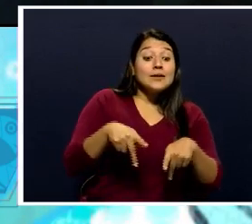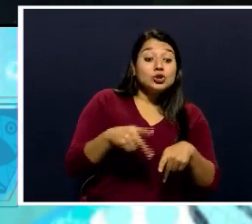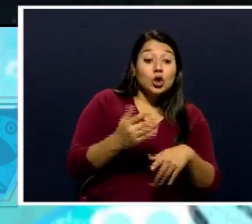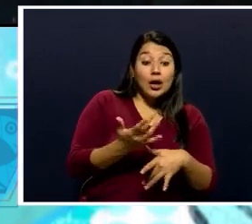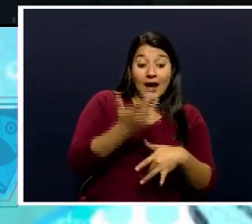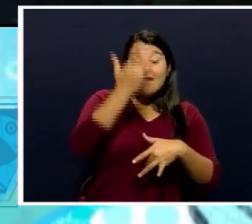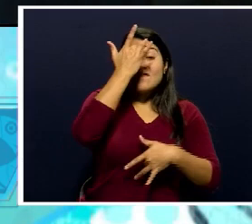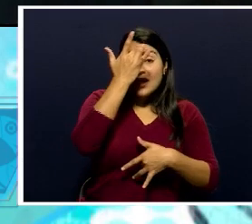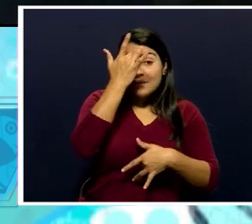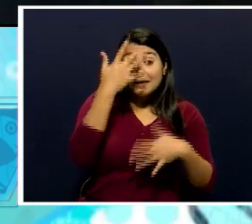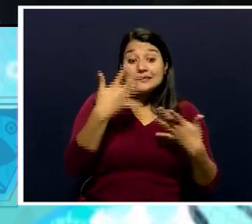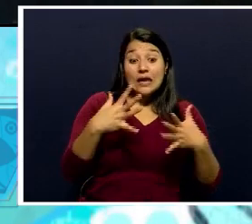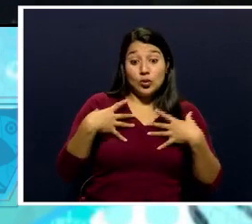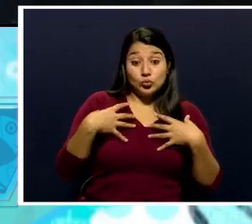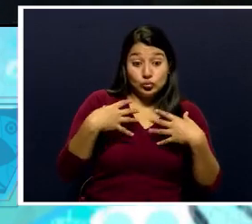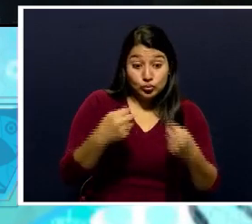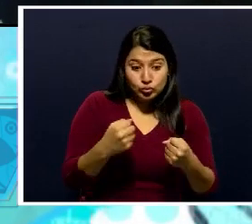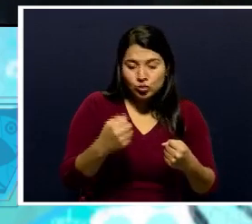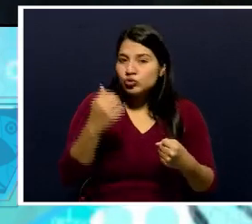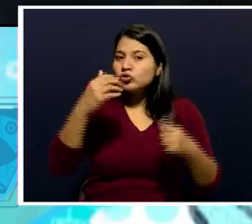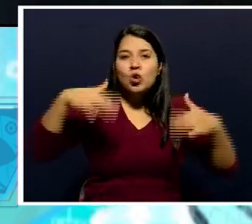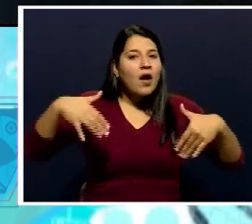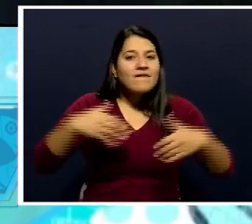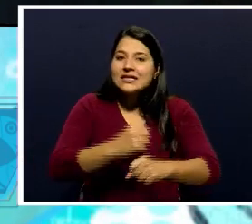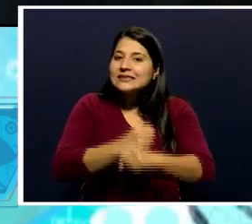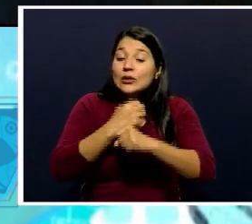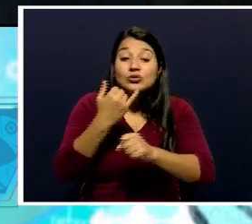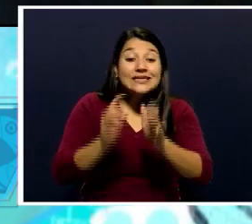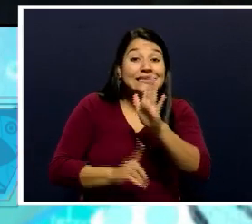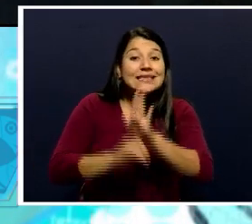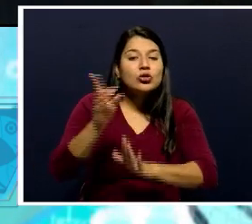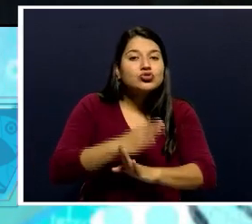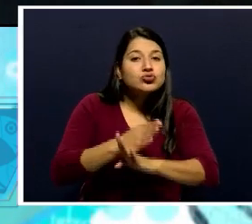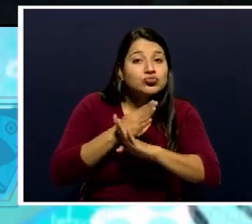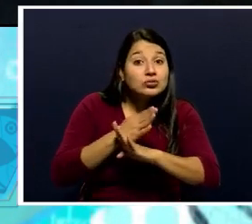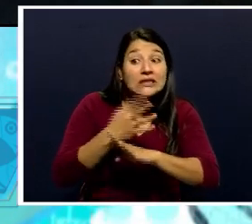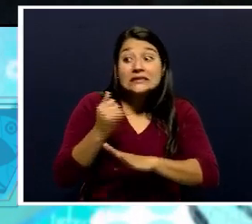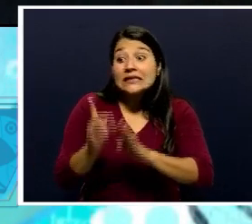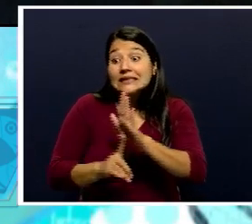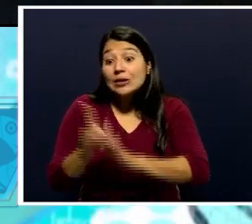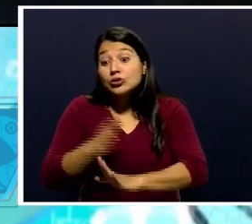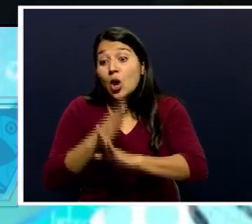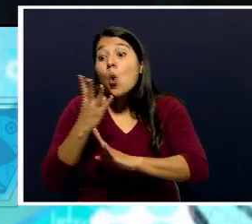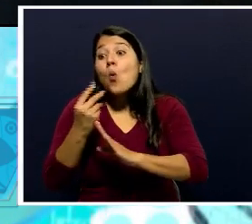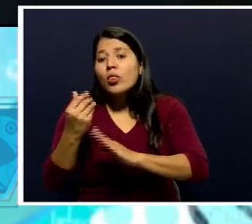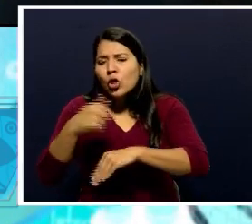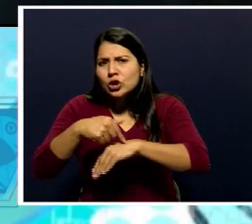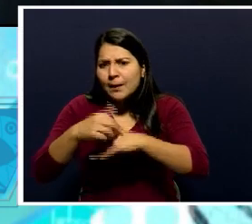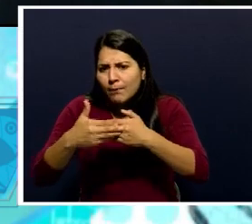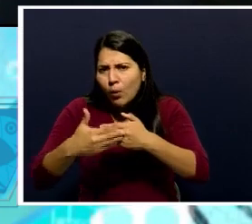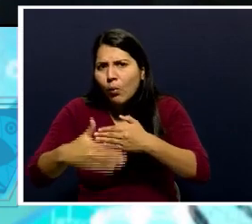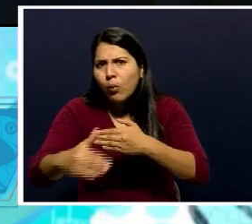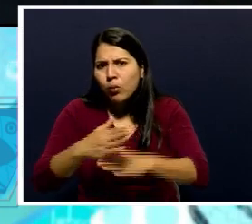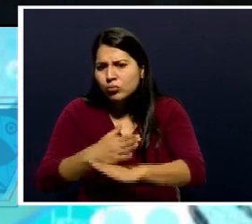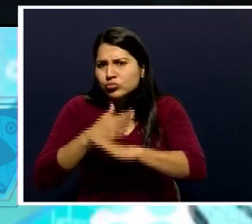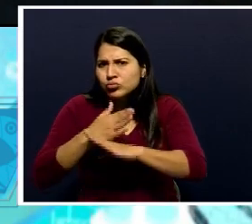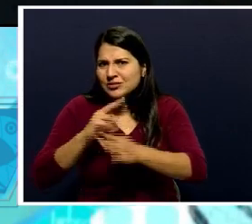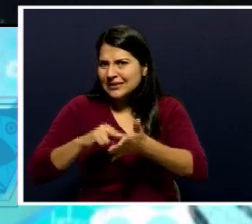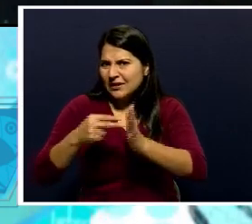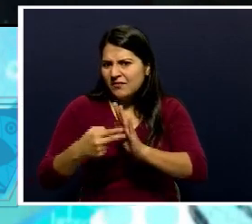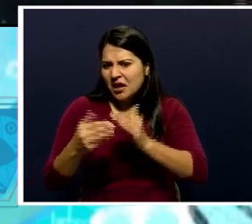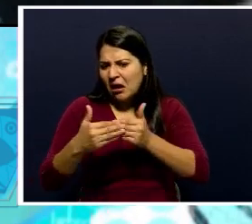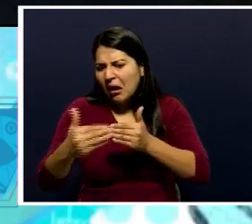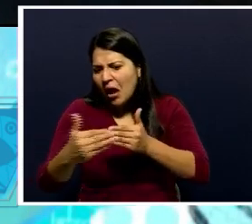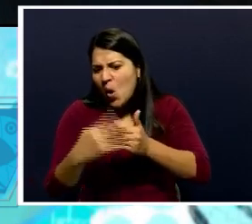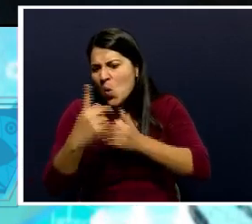No sabemos si la desarrolla, no sabíamos si la desarrolla, por cuánto tiempo, si eso va a permitirle no reinfectarse en el próximo